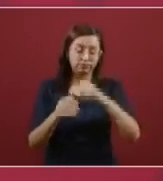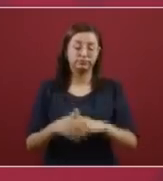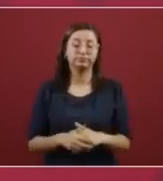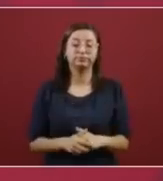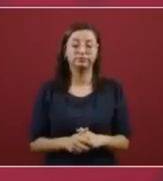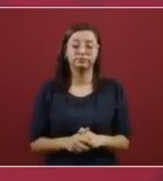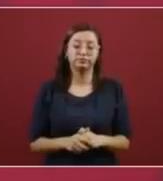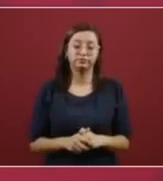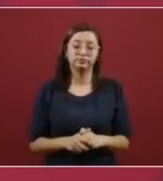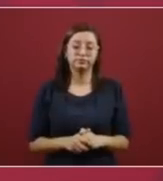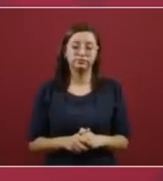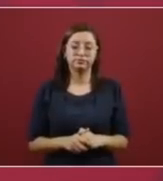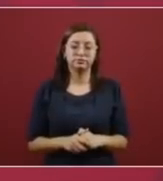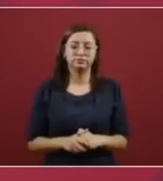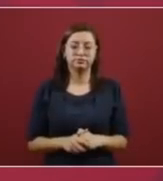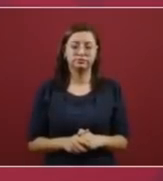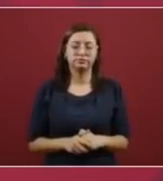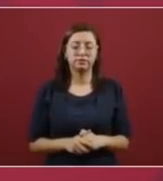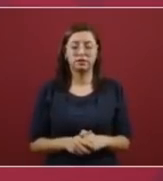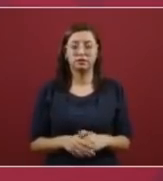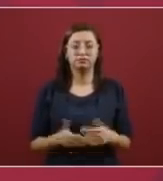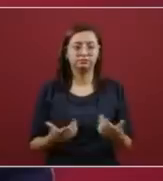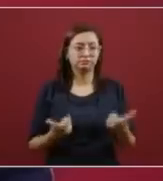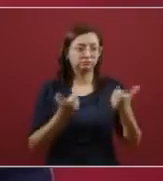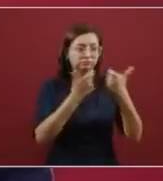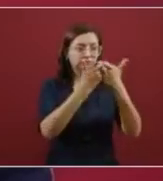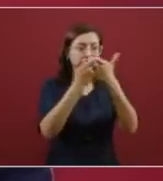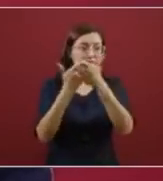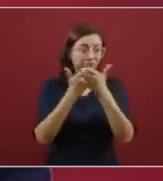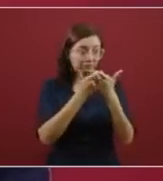mantengan precios que afecten a los consumidores.